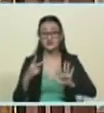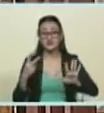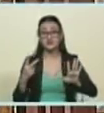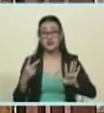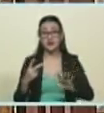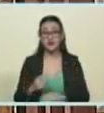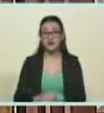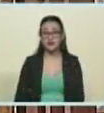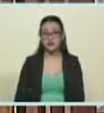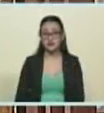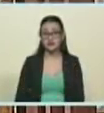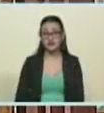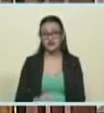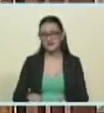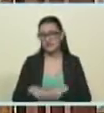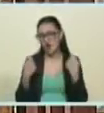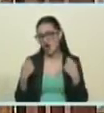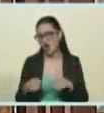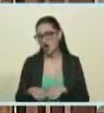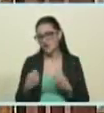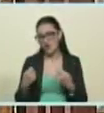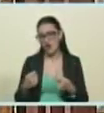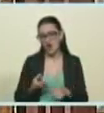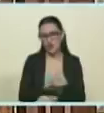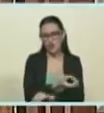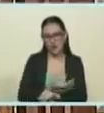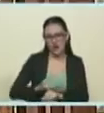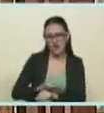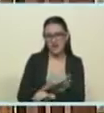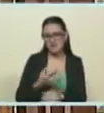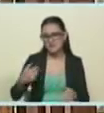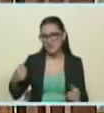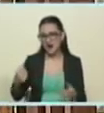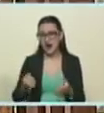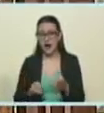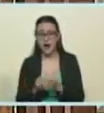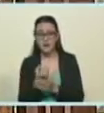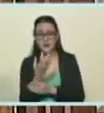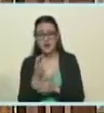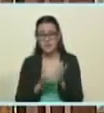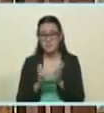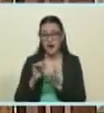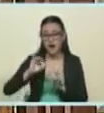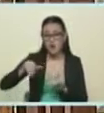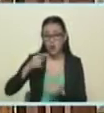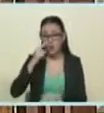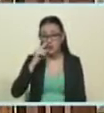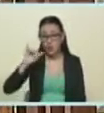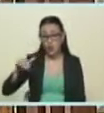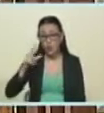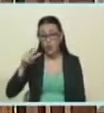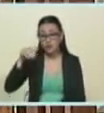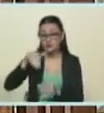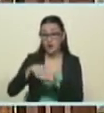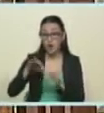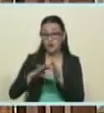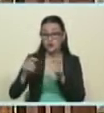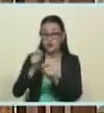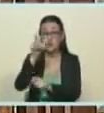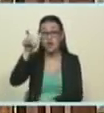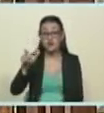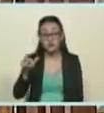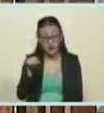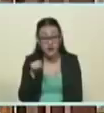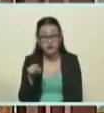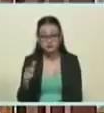2017, insurrección, violencia, intento de golpe de Estado, abril, mayo, junio, julio, constituyente, elecciones, paz,